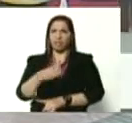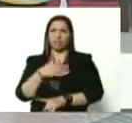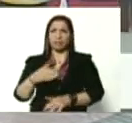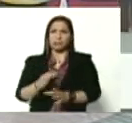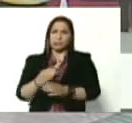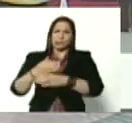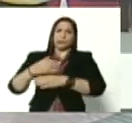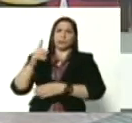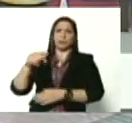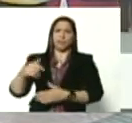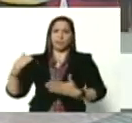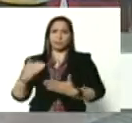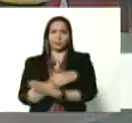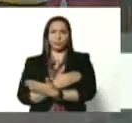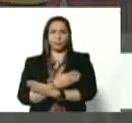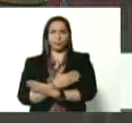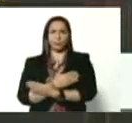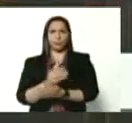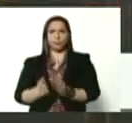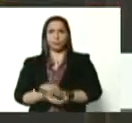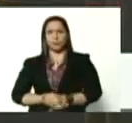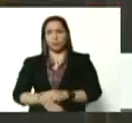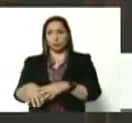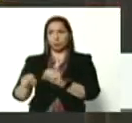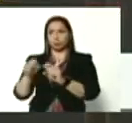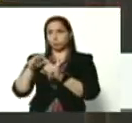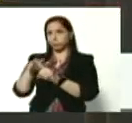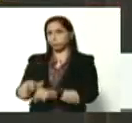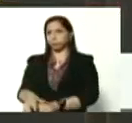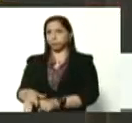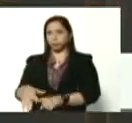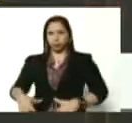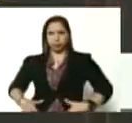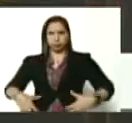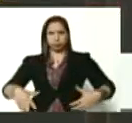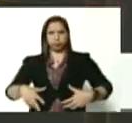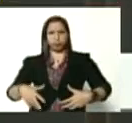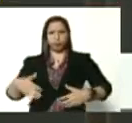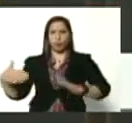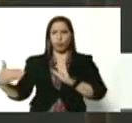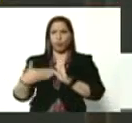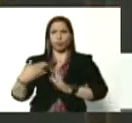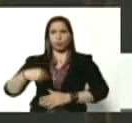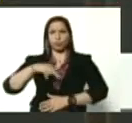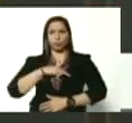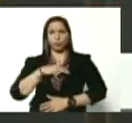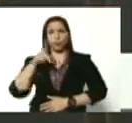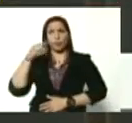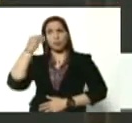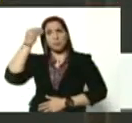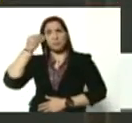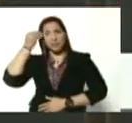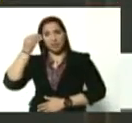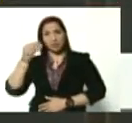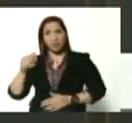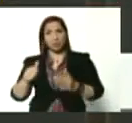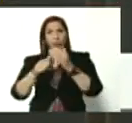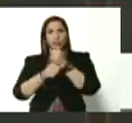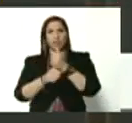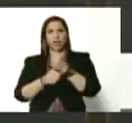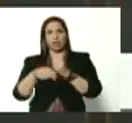asfixiados y arrasados por la hegemonía de occidente y su capitalismo sobre nosotros ellos creen haber encontrado el dorado